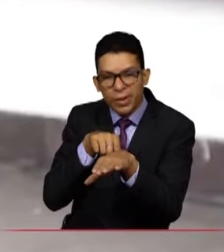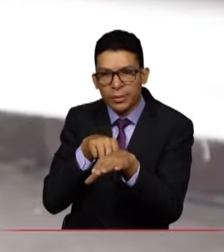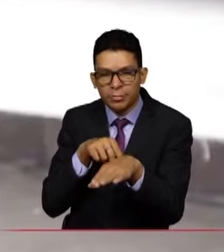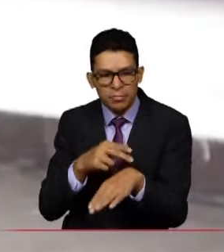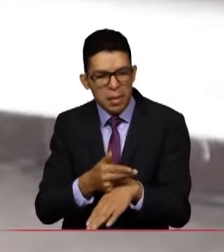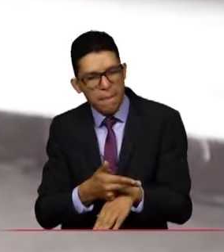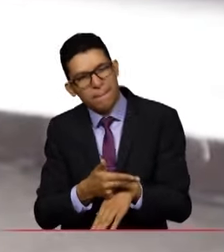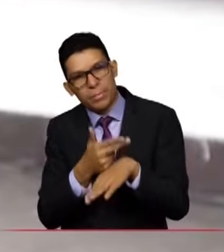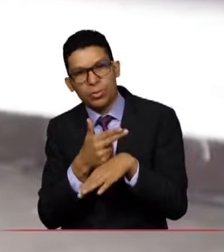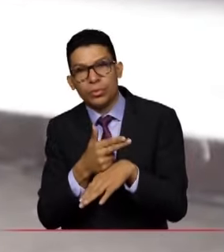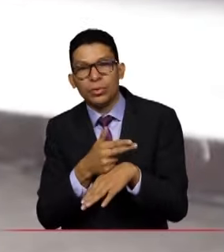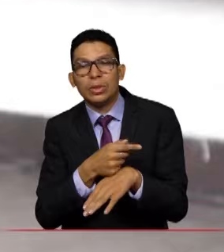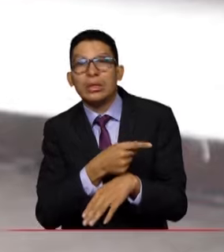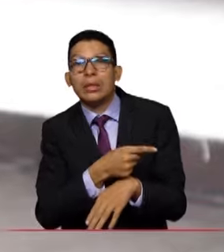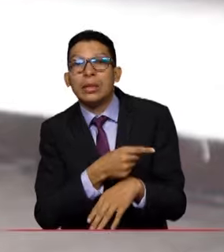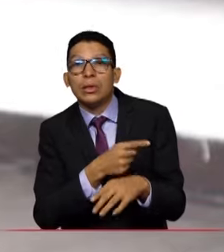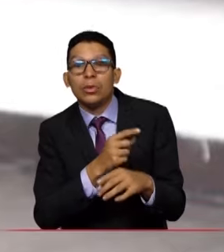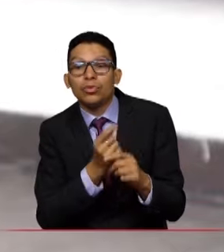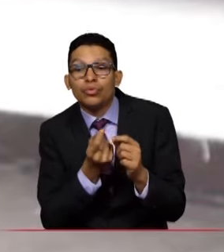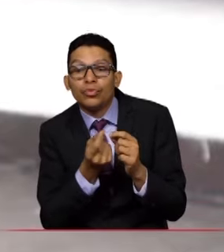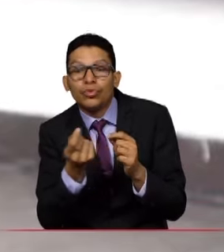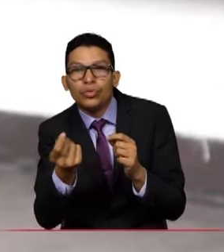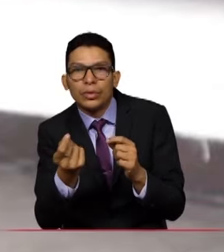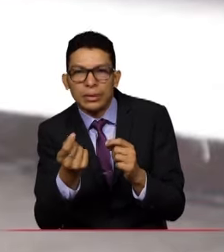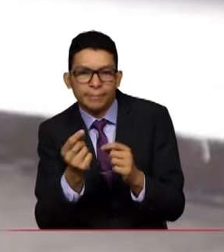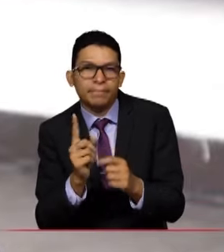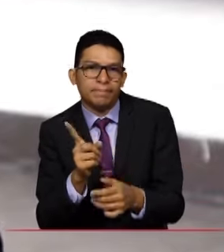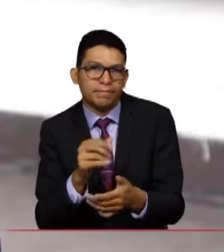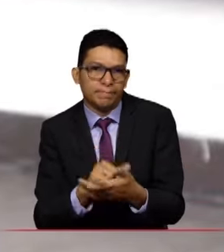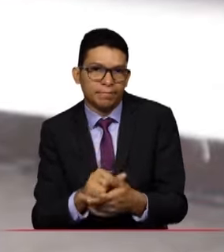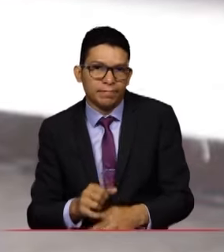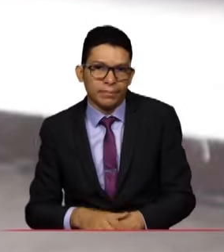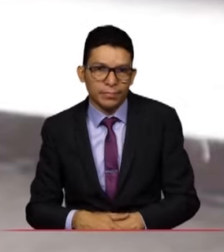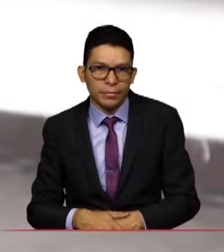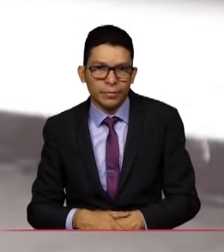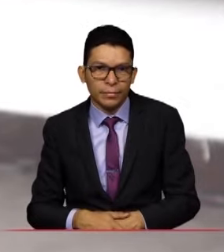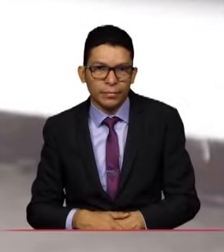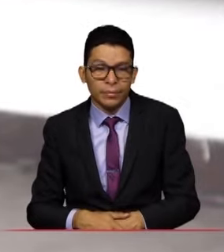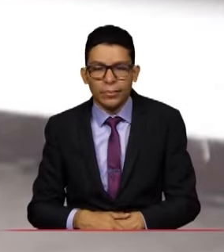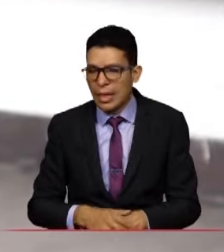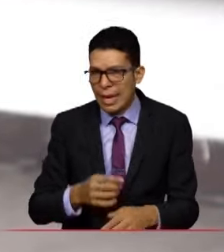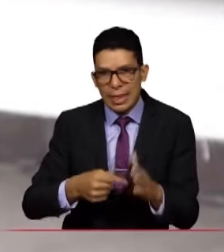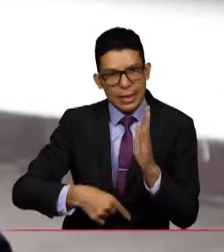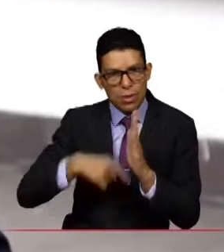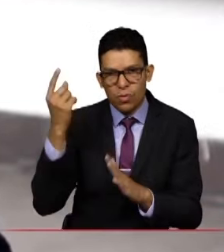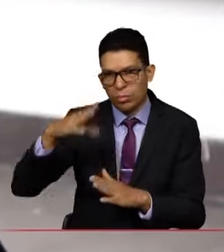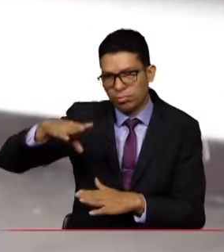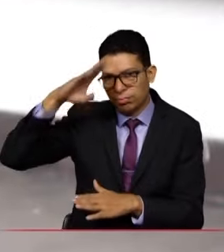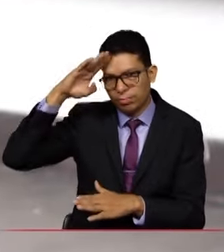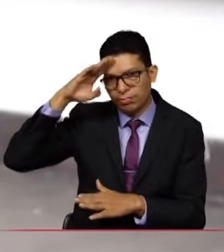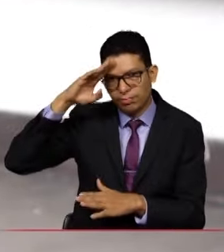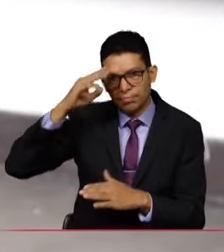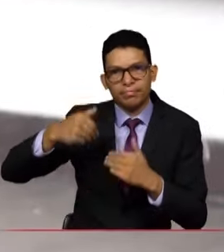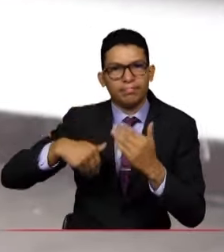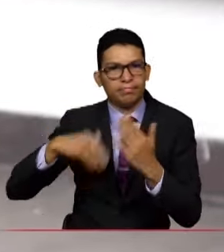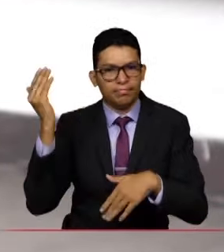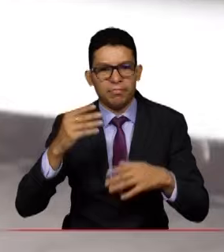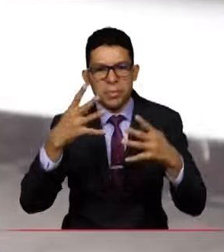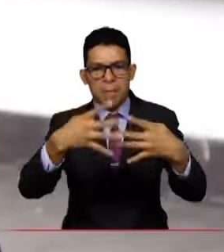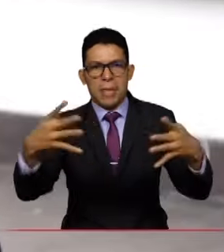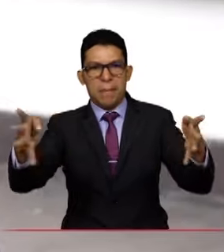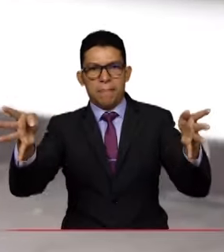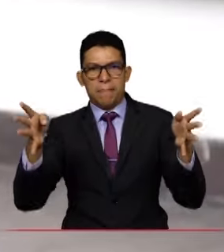a una persona que se encontraba cerca del lugar de los hechos. De inmediato, unidades policiales activaron el plan